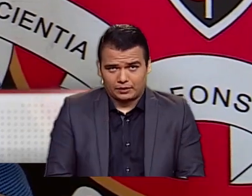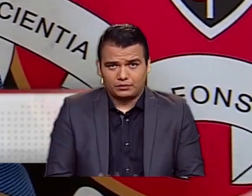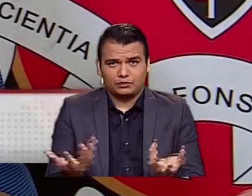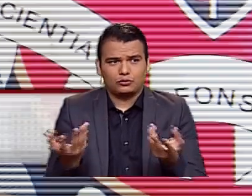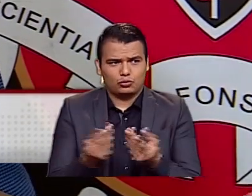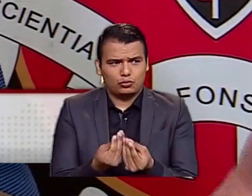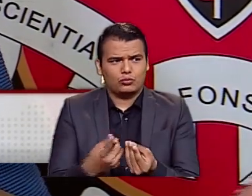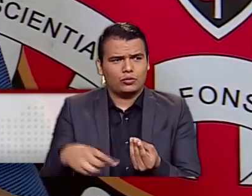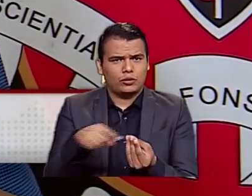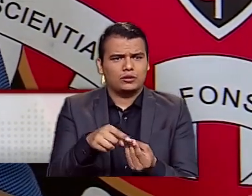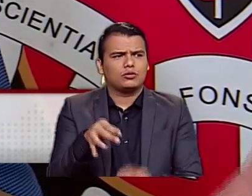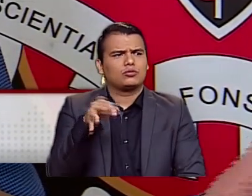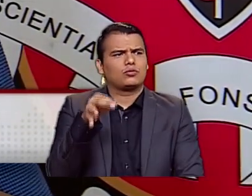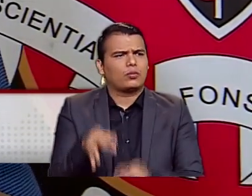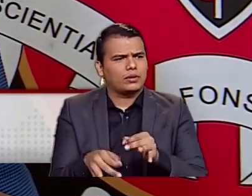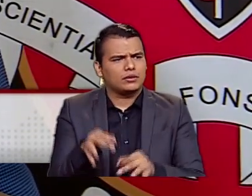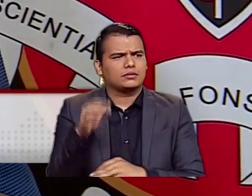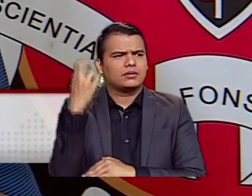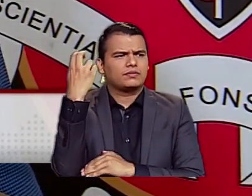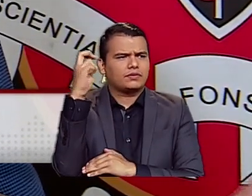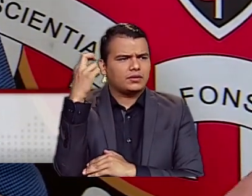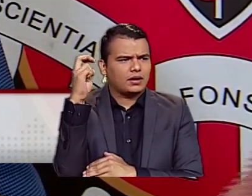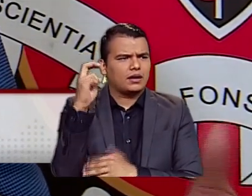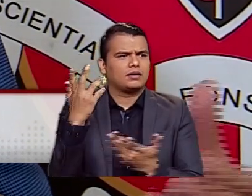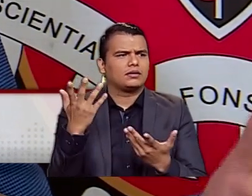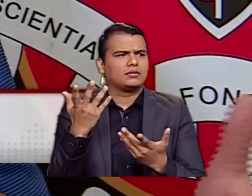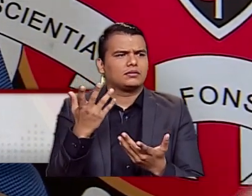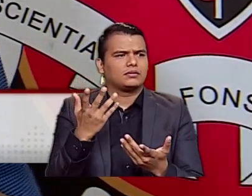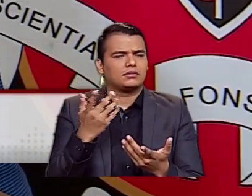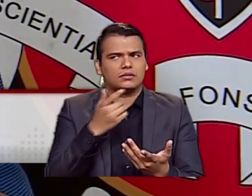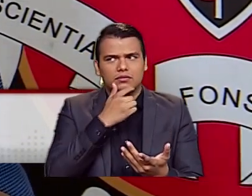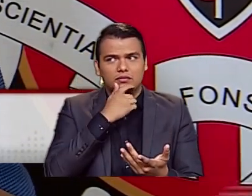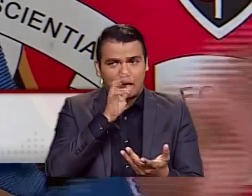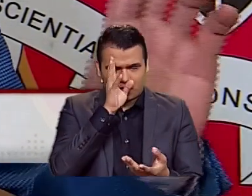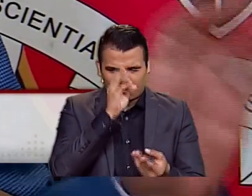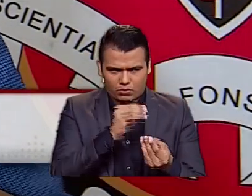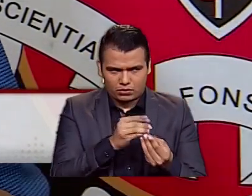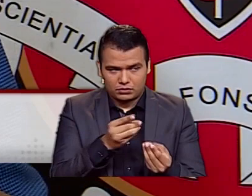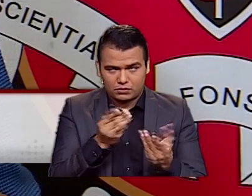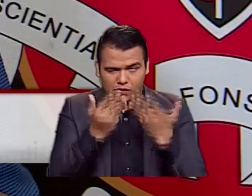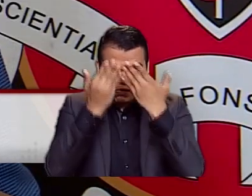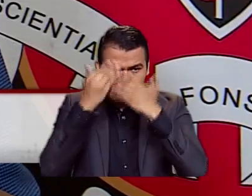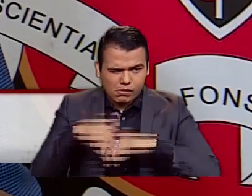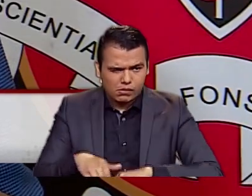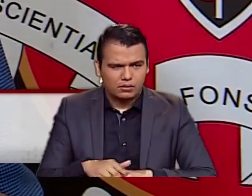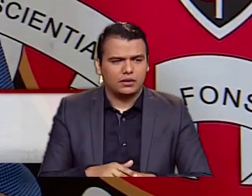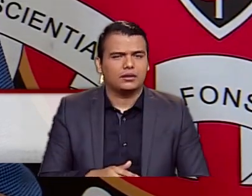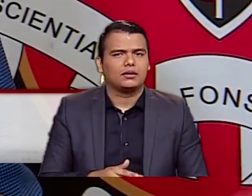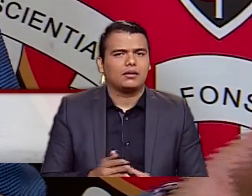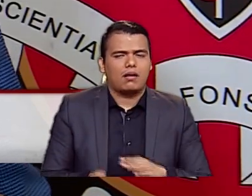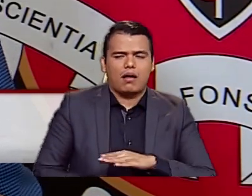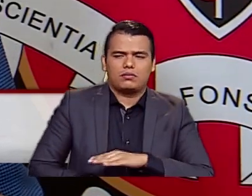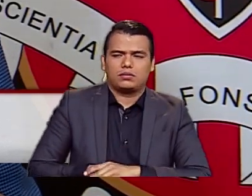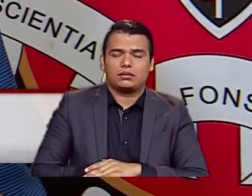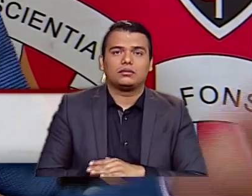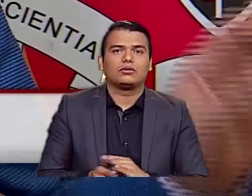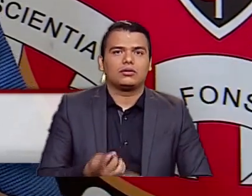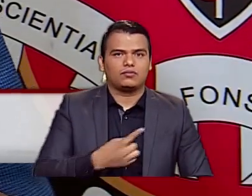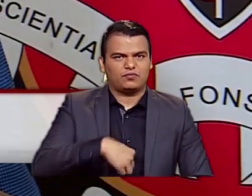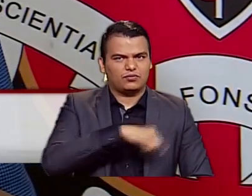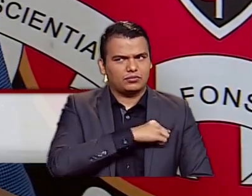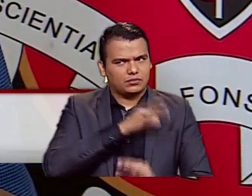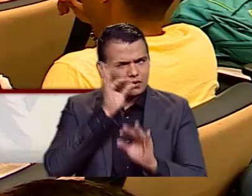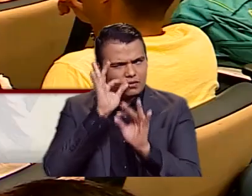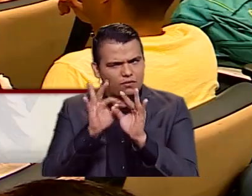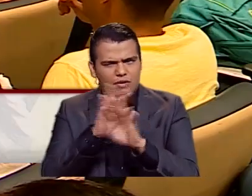jueces con fiscales y abogados que se concertan para defraudar los bienes del Estado. A ellos hemos estado dirigiendo toda la acción disciplinaria de